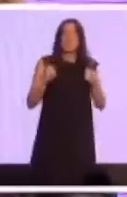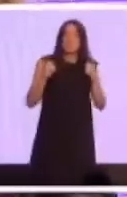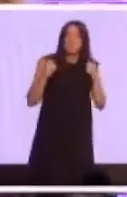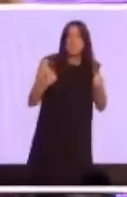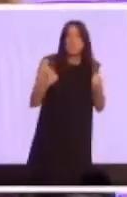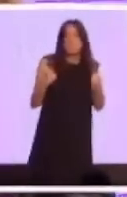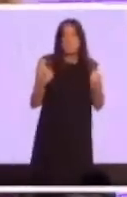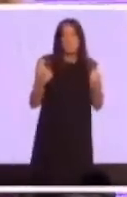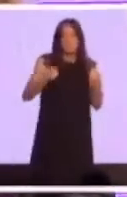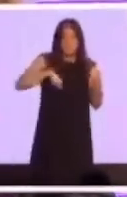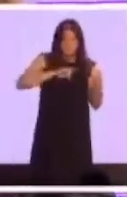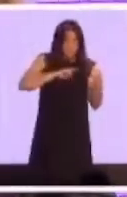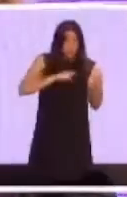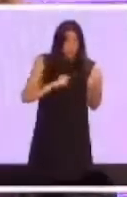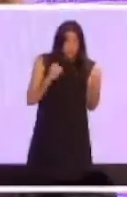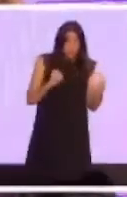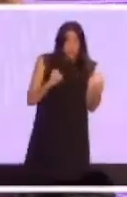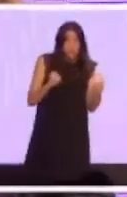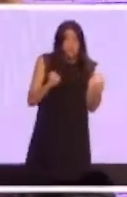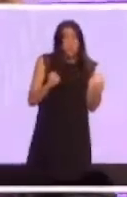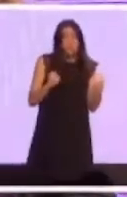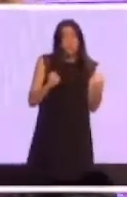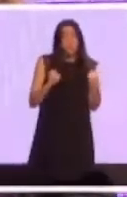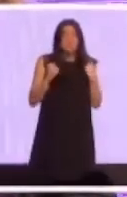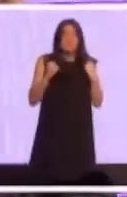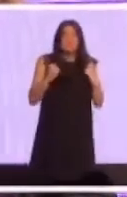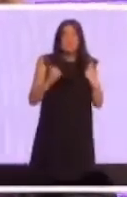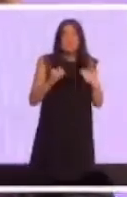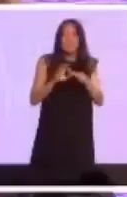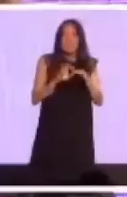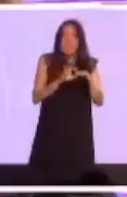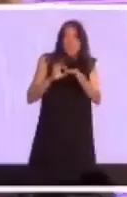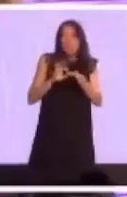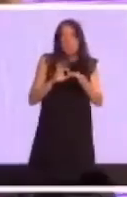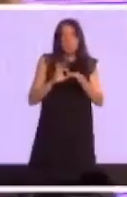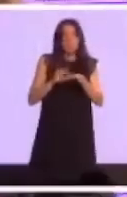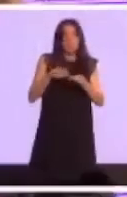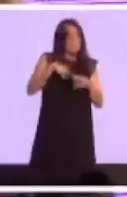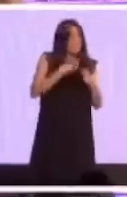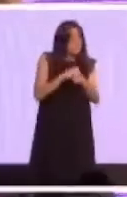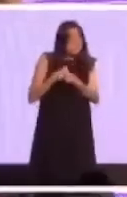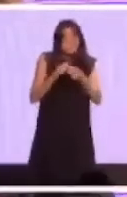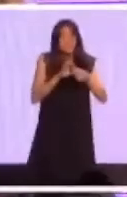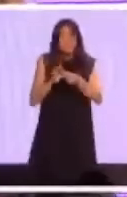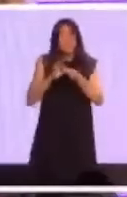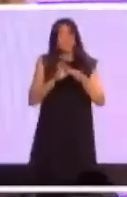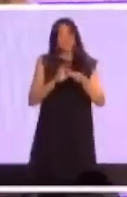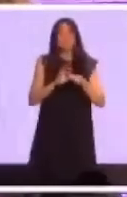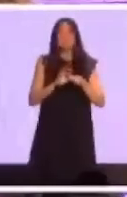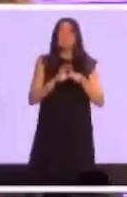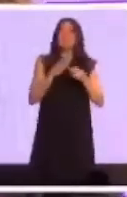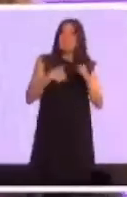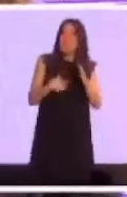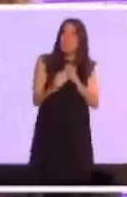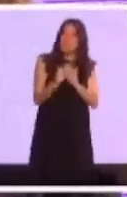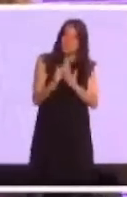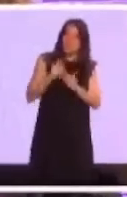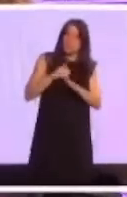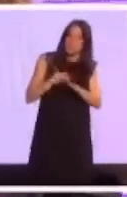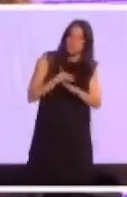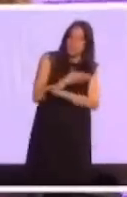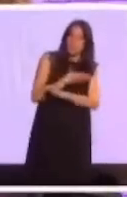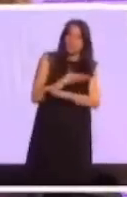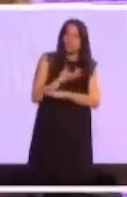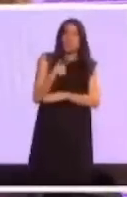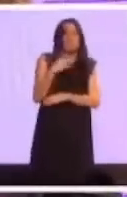que Nuestra fuerza es la fuerza de estar unidas ya nos han explicado que nunca